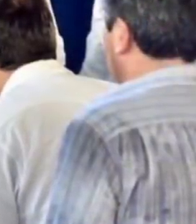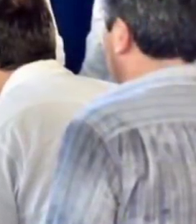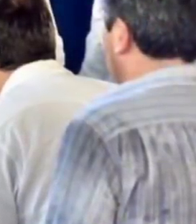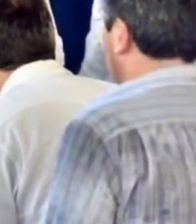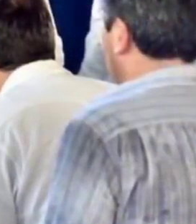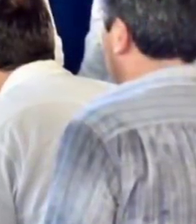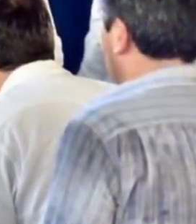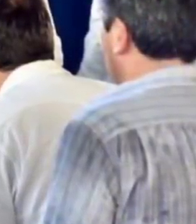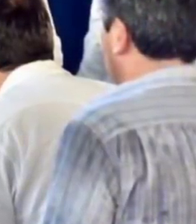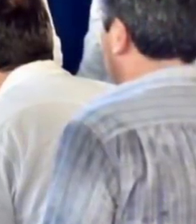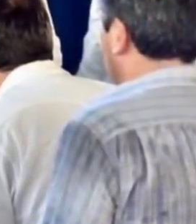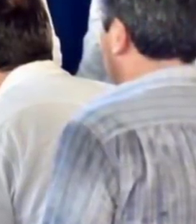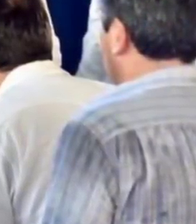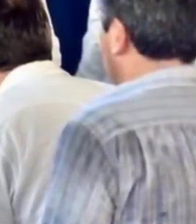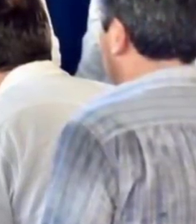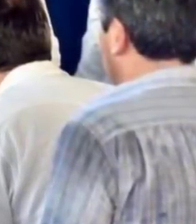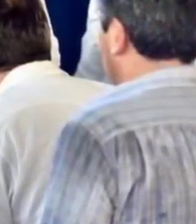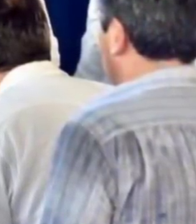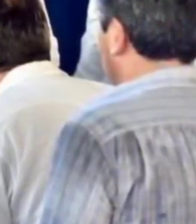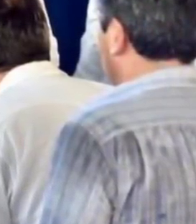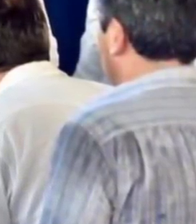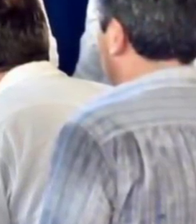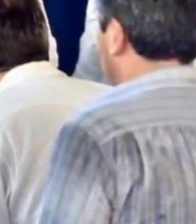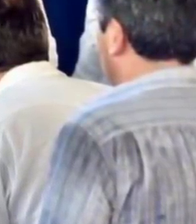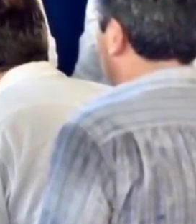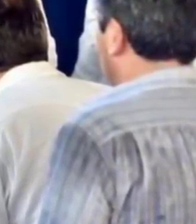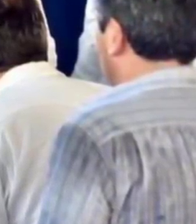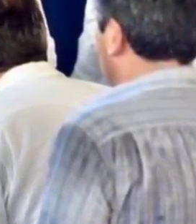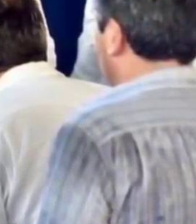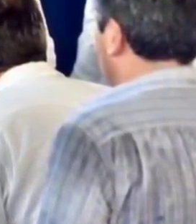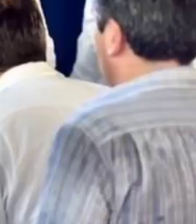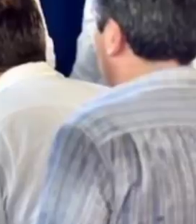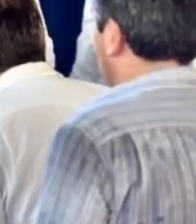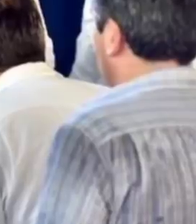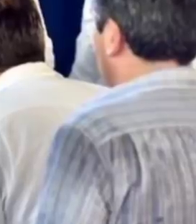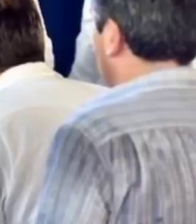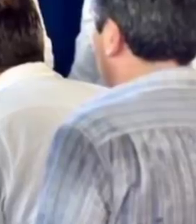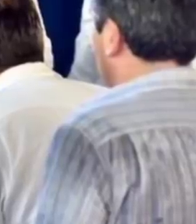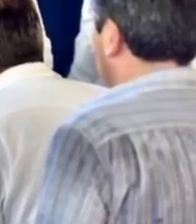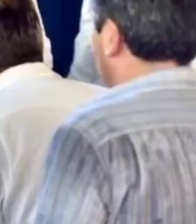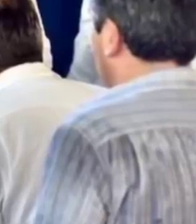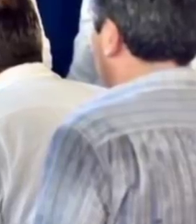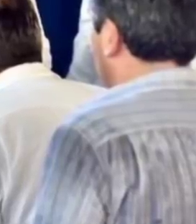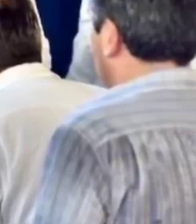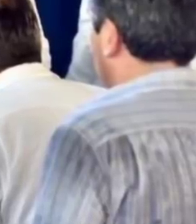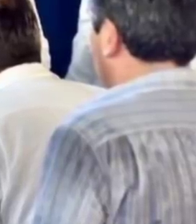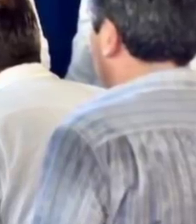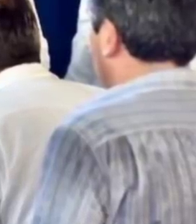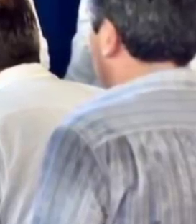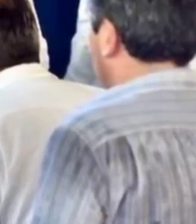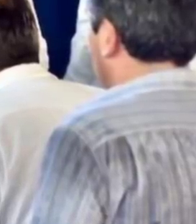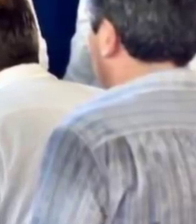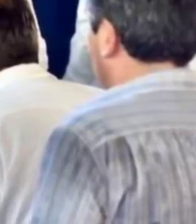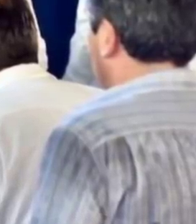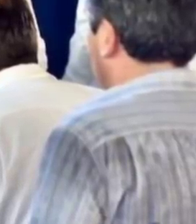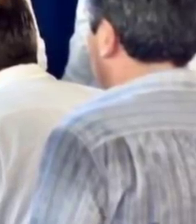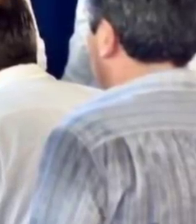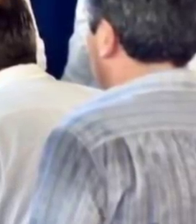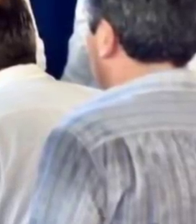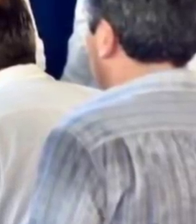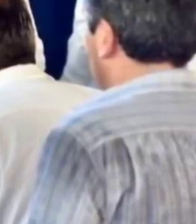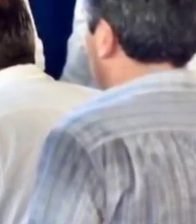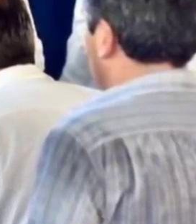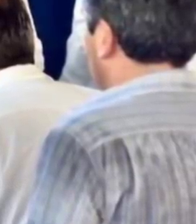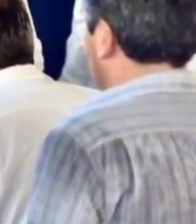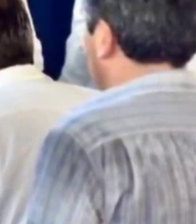perfectamente, este mensaje es para la gente de arriba. Creo que quedó más que claro, ¿no? Respetarnos,